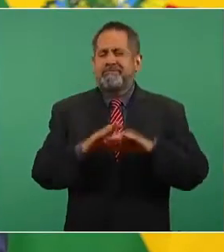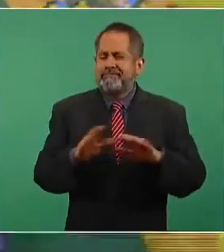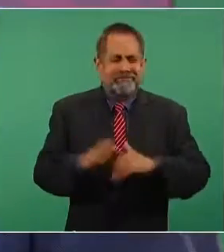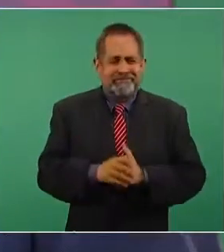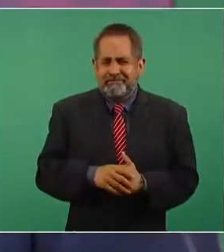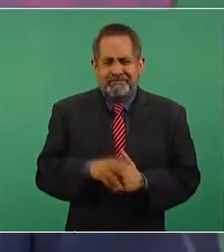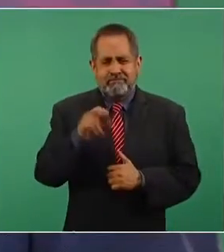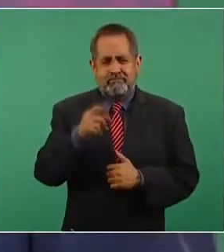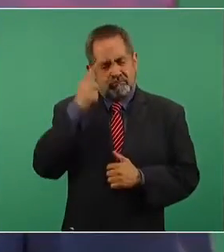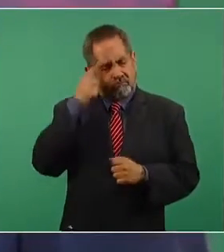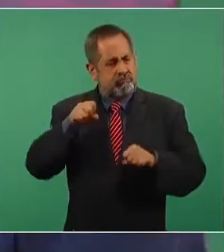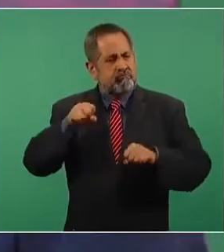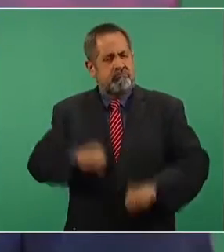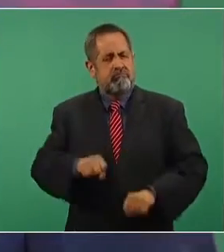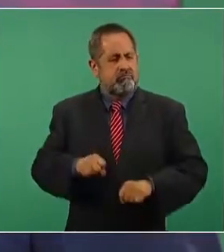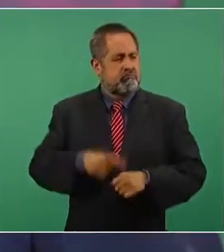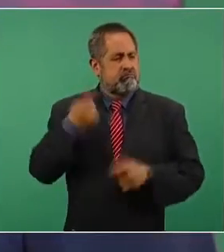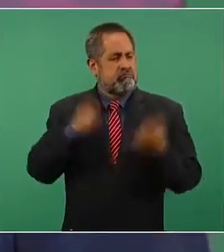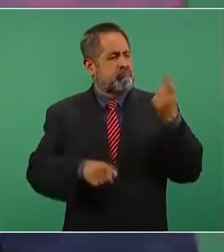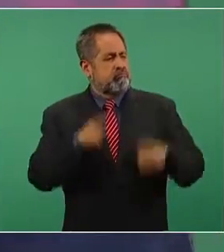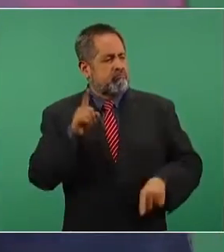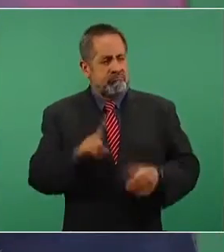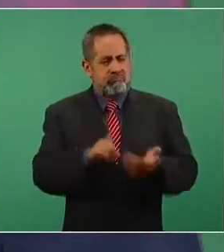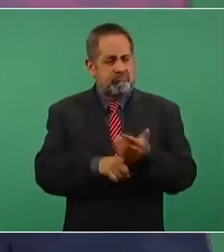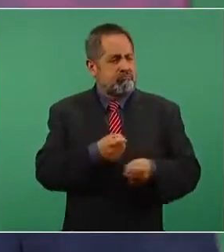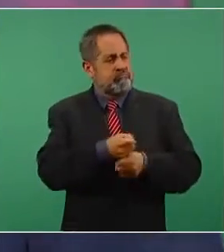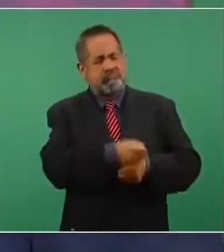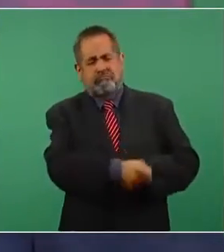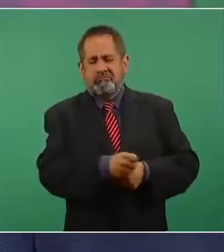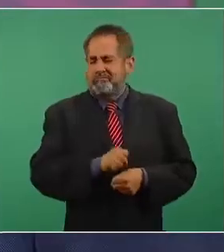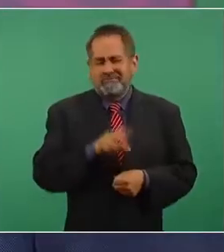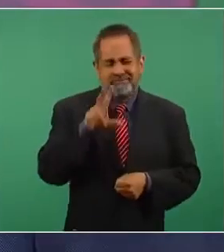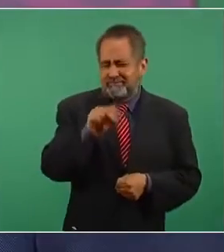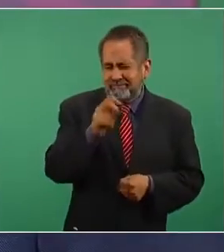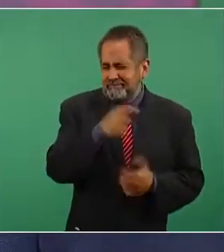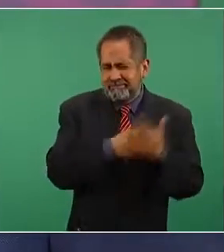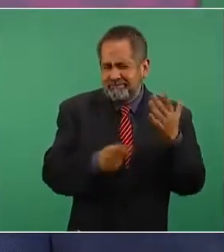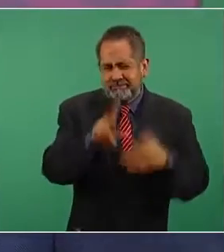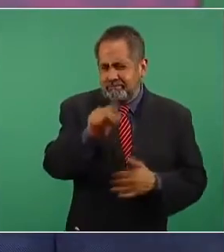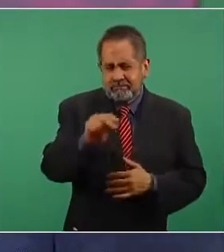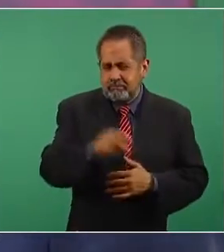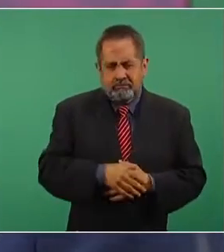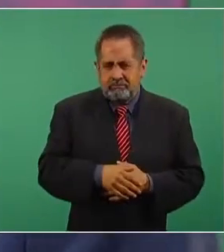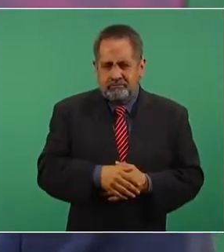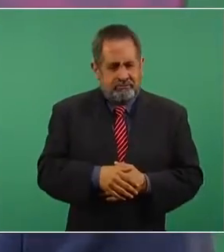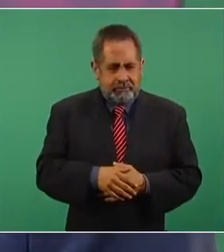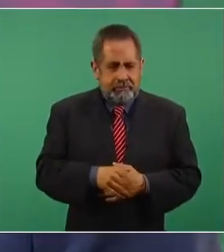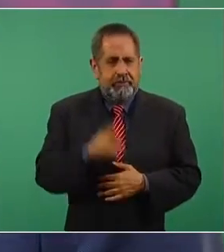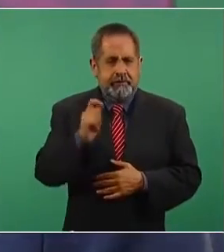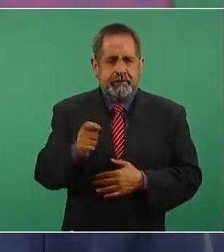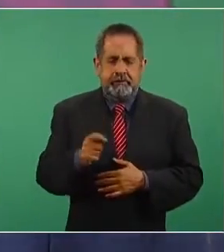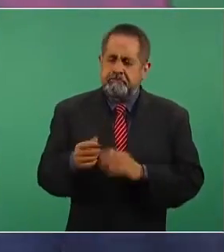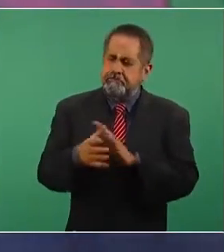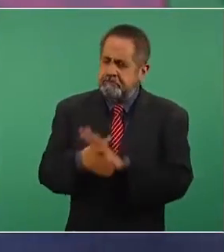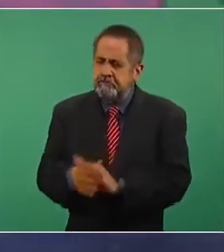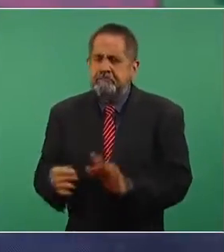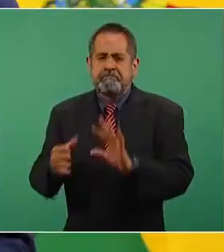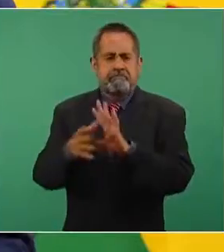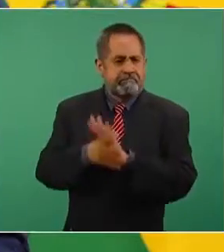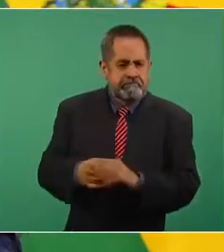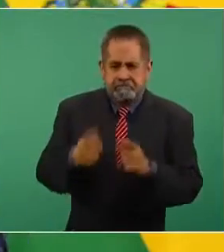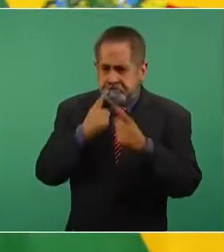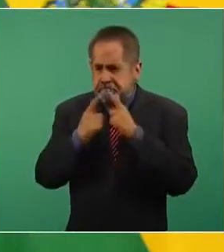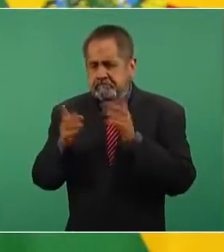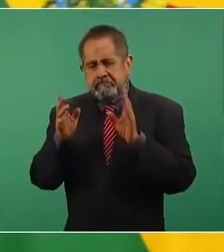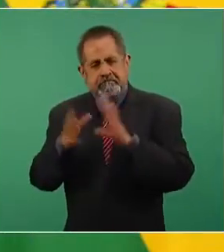no es la prepotencia, no es el autoritarismo, no es avasallar, es convencer, es persuadir, es